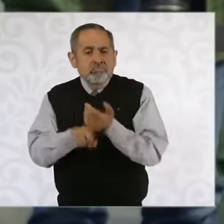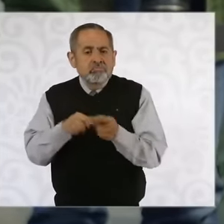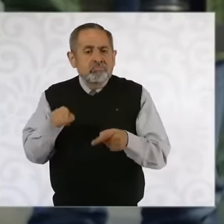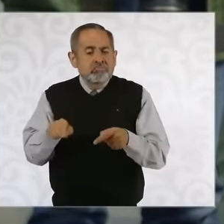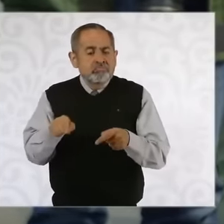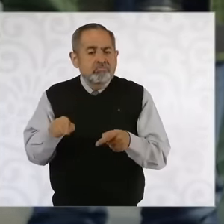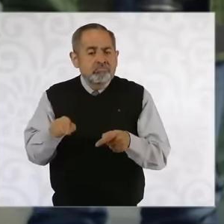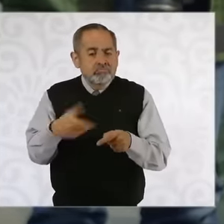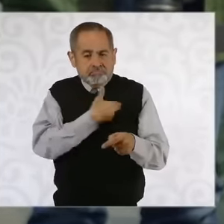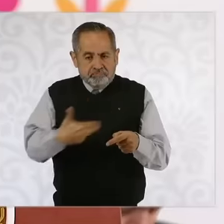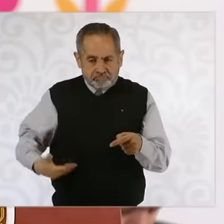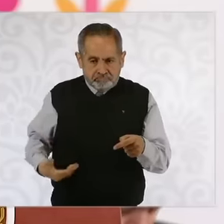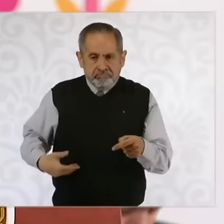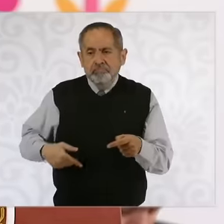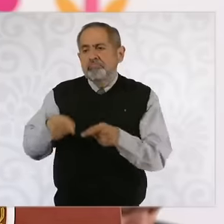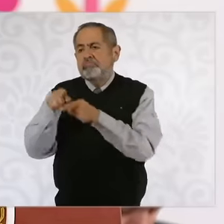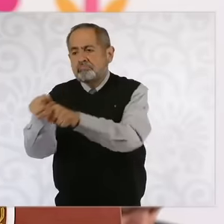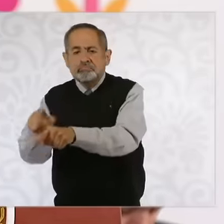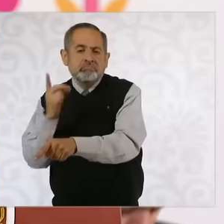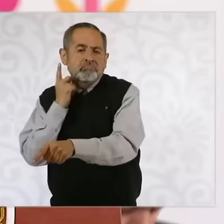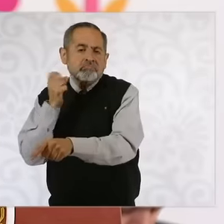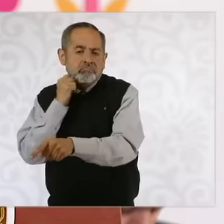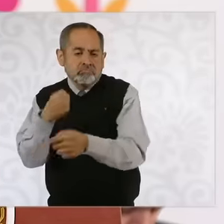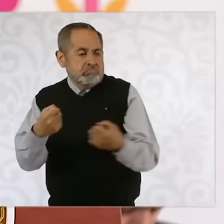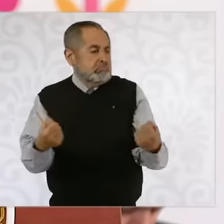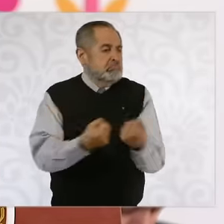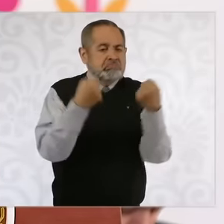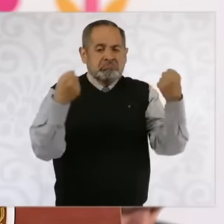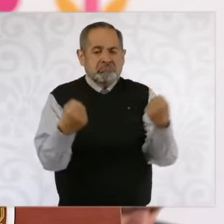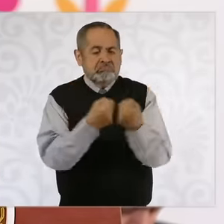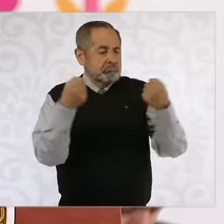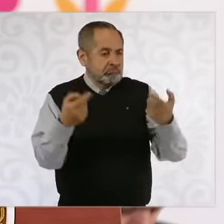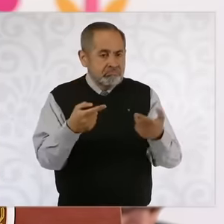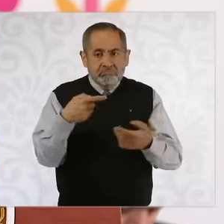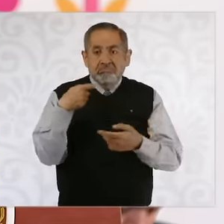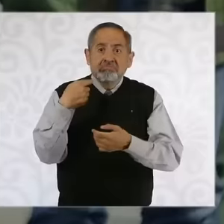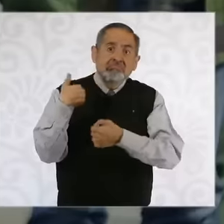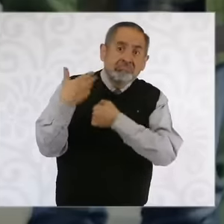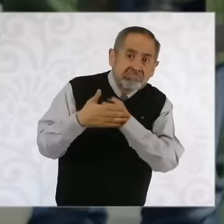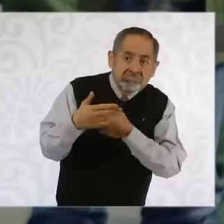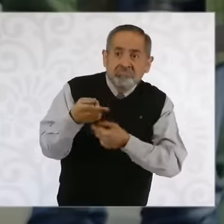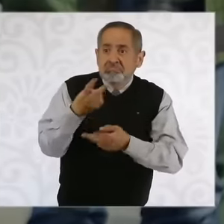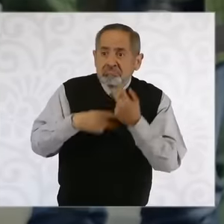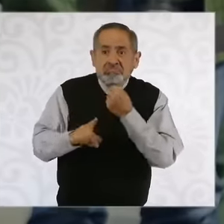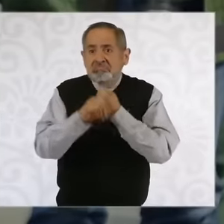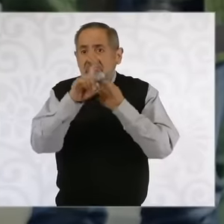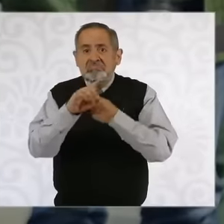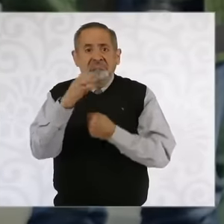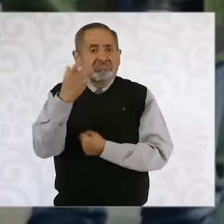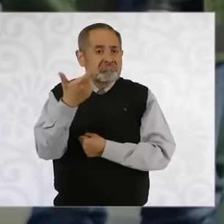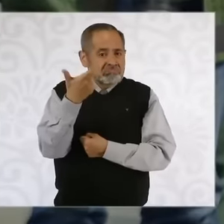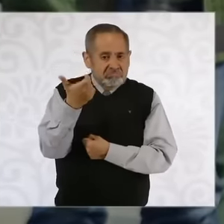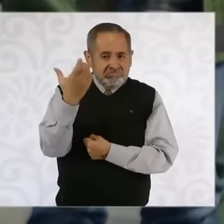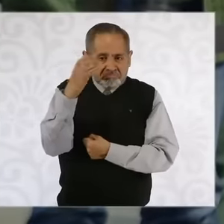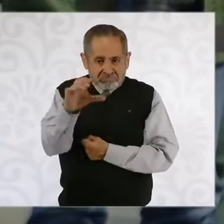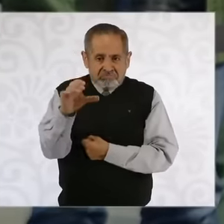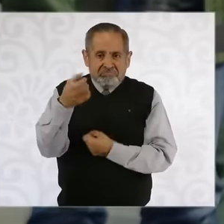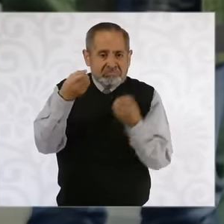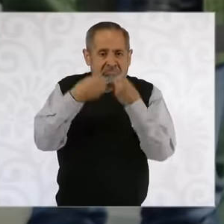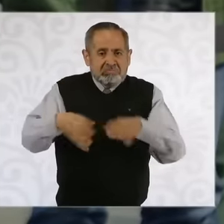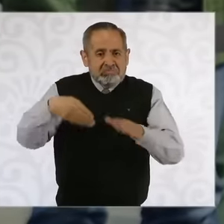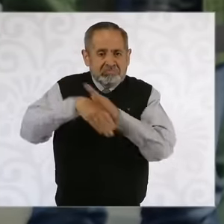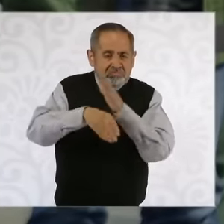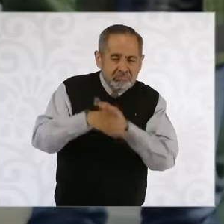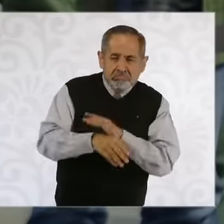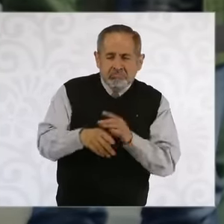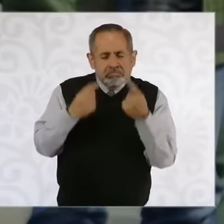poder ejecutivo y legislativo por otro, y esto lo que puede generar, o sea, más allá de digamos, de las posiciones